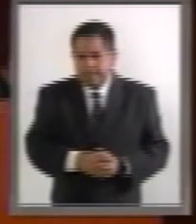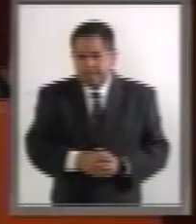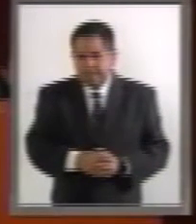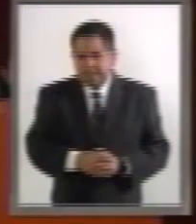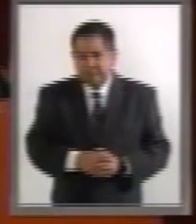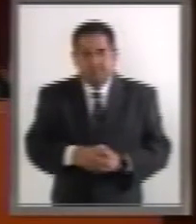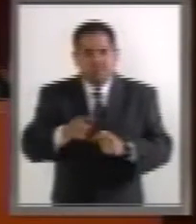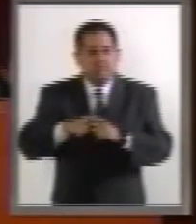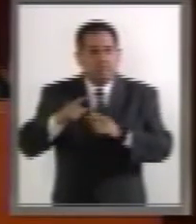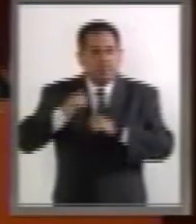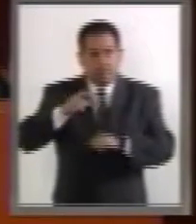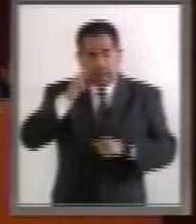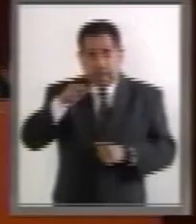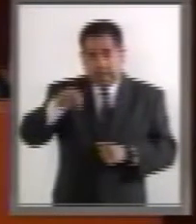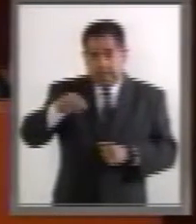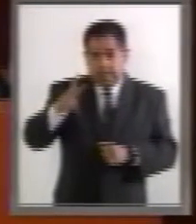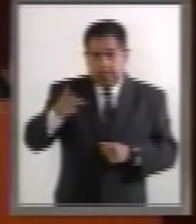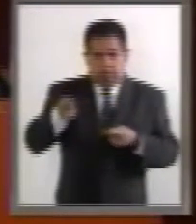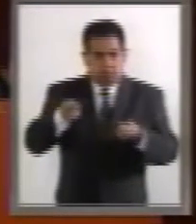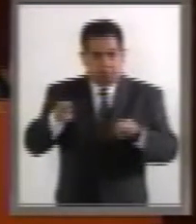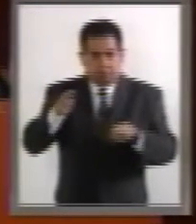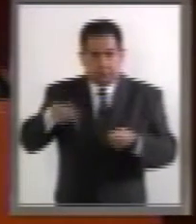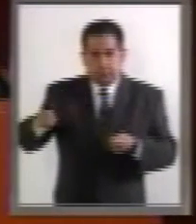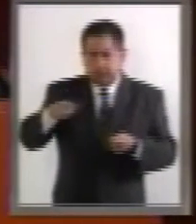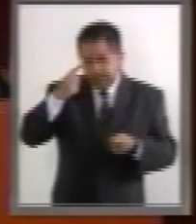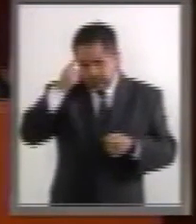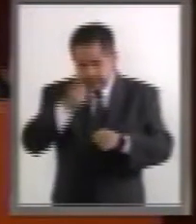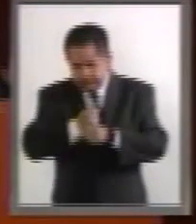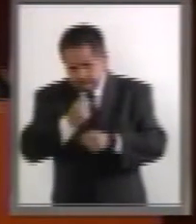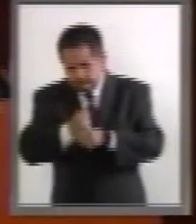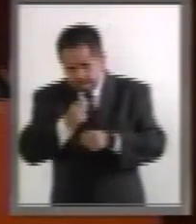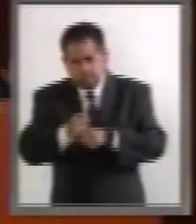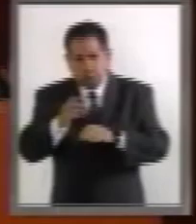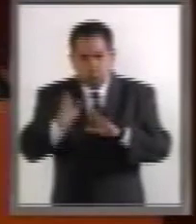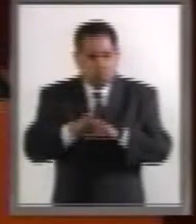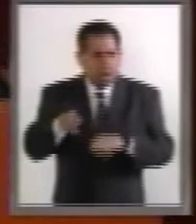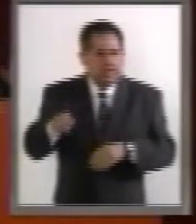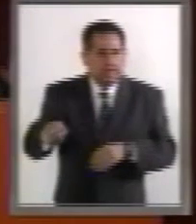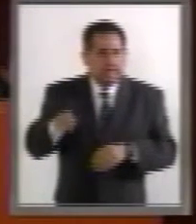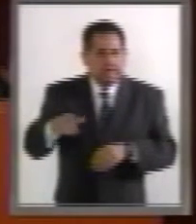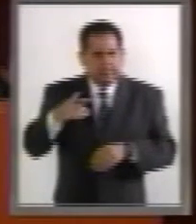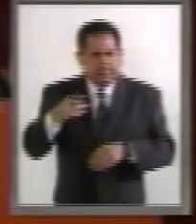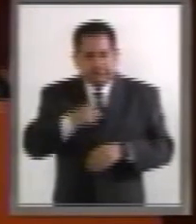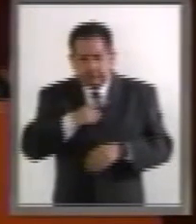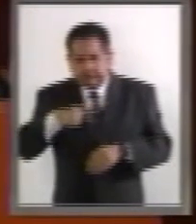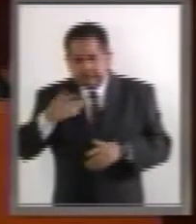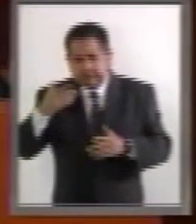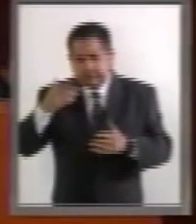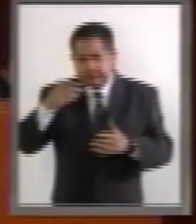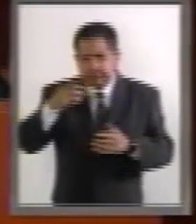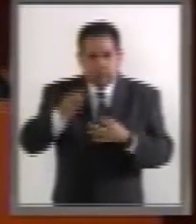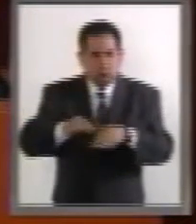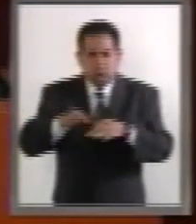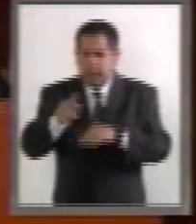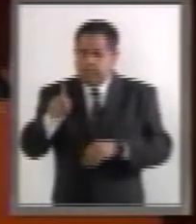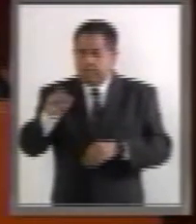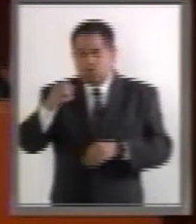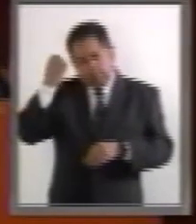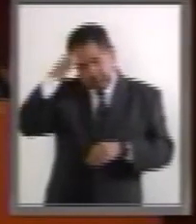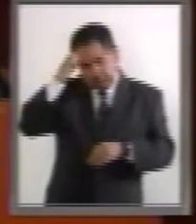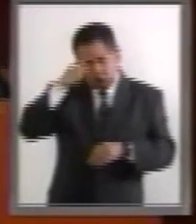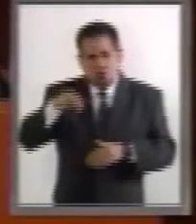que dirige el Ministerio Público y en la práctica tiene mucha credibilidad en un juicio oral por ser